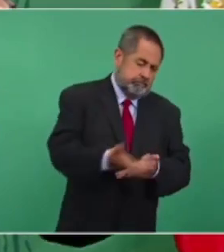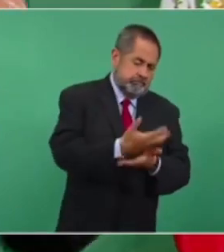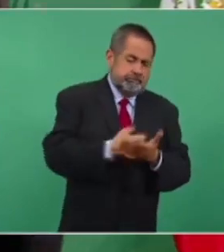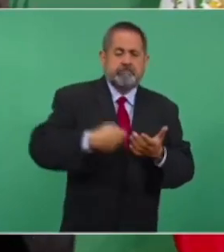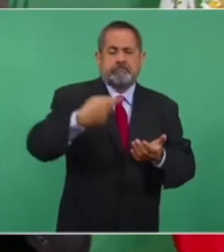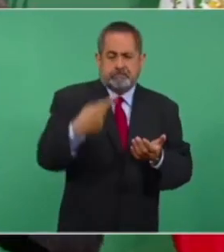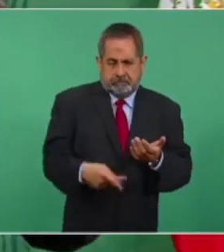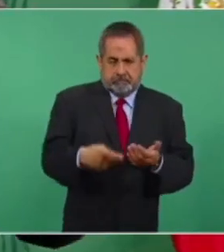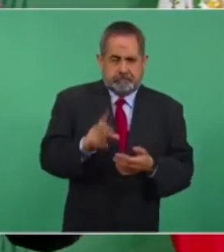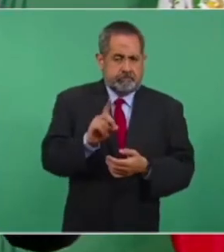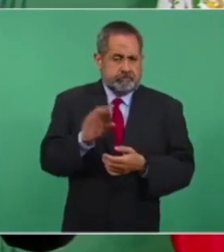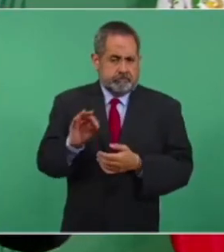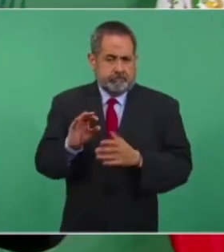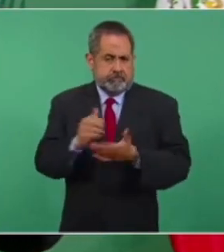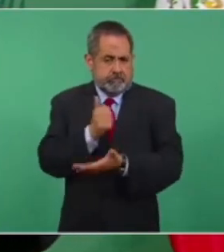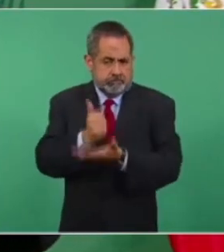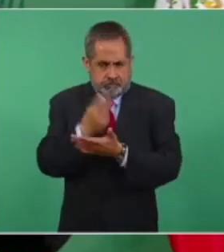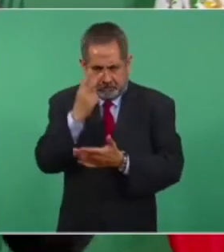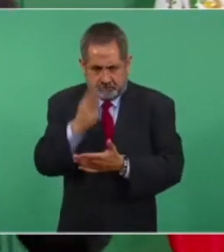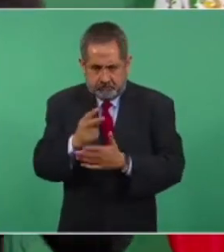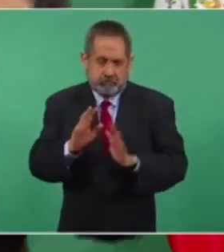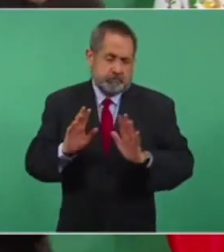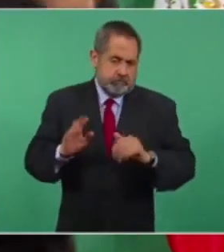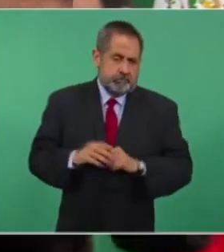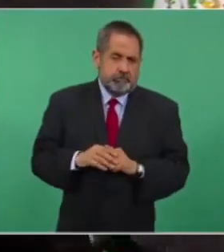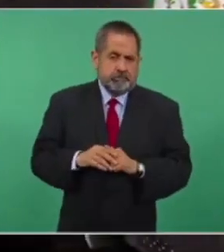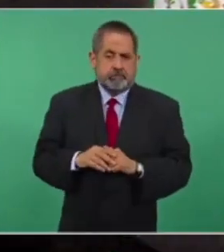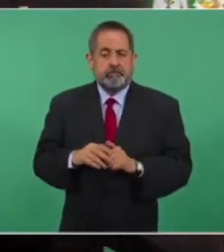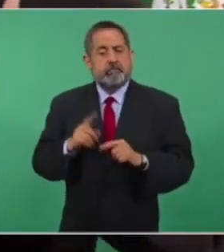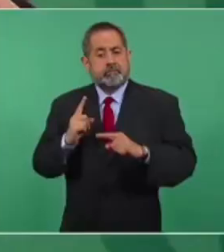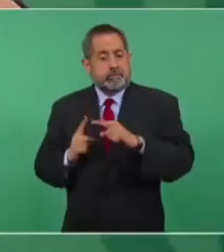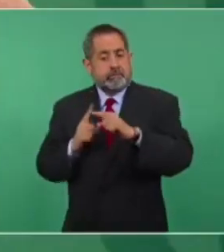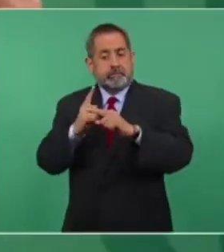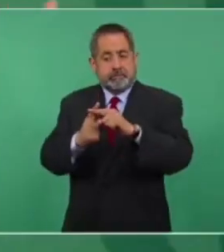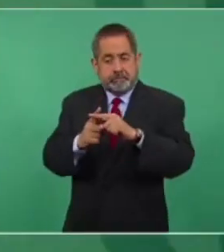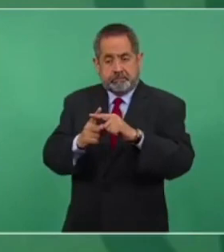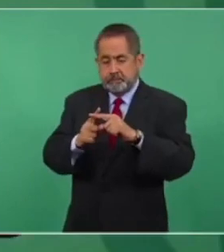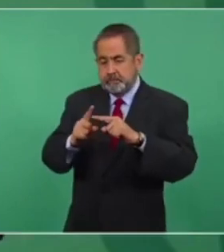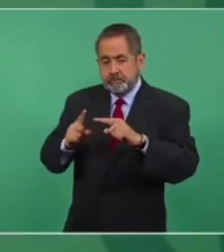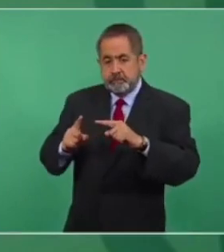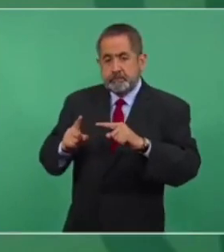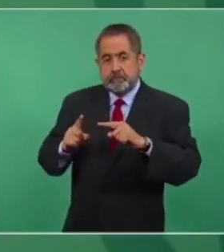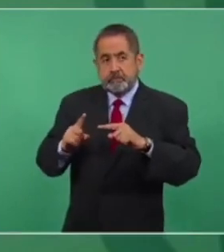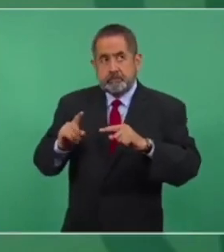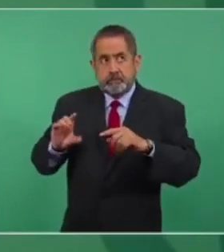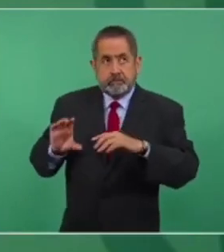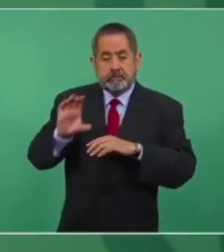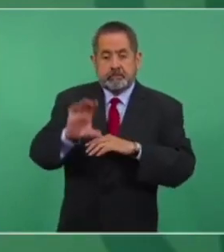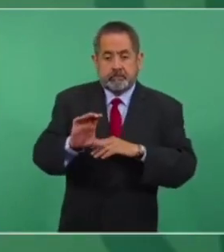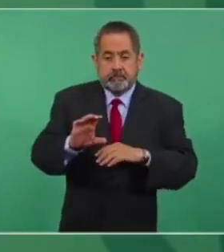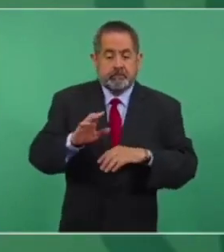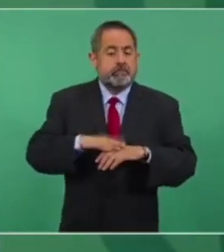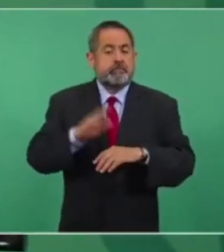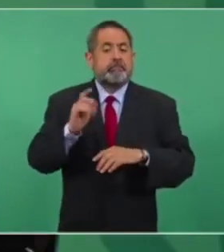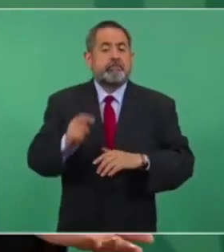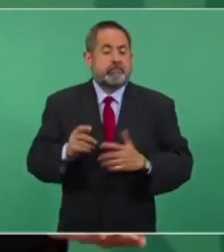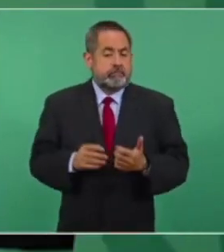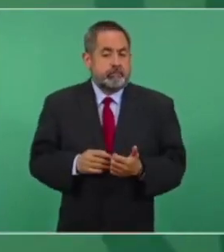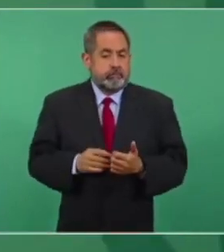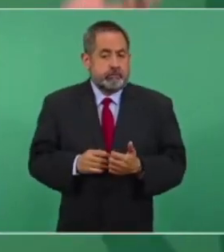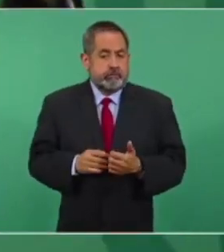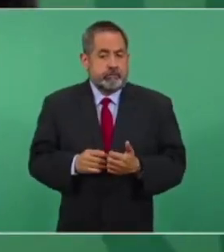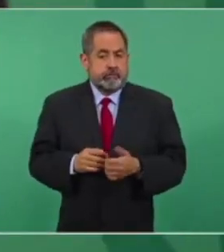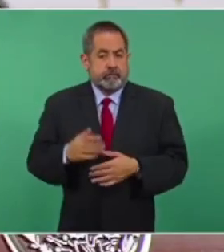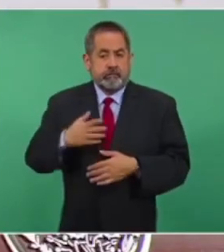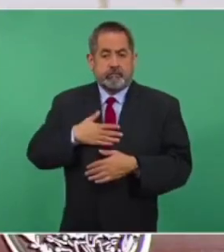propios. Y otro porcentaje, que en general es mayor, es lo que reciben